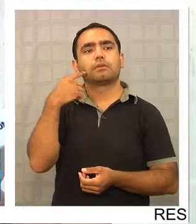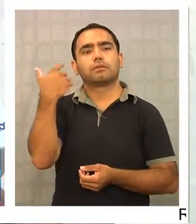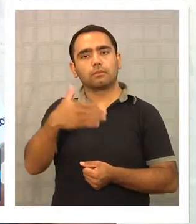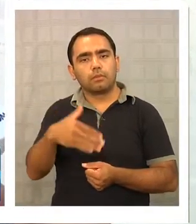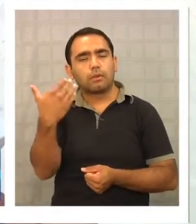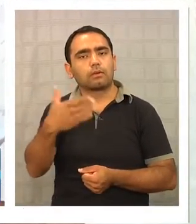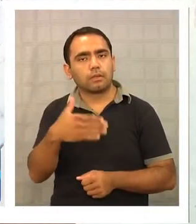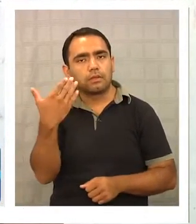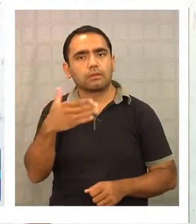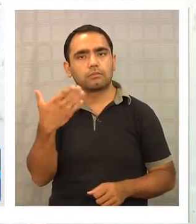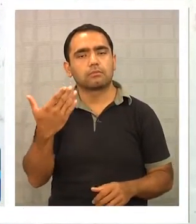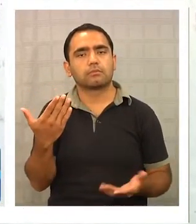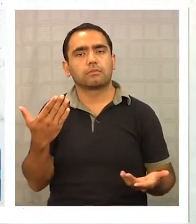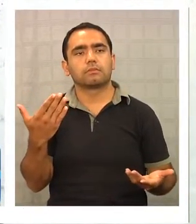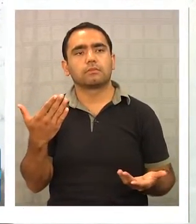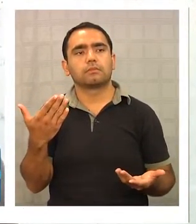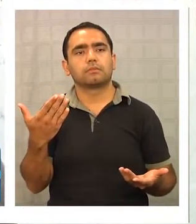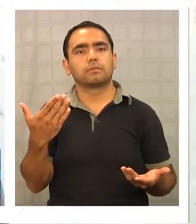importante